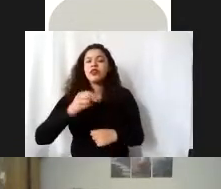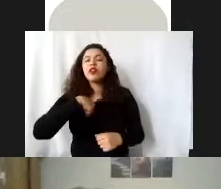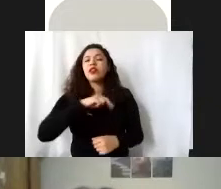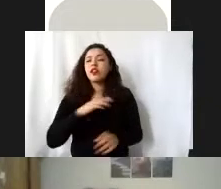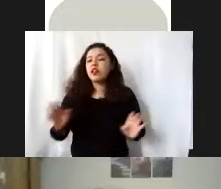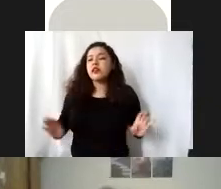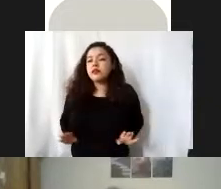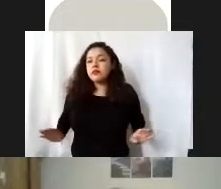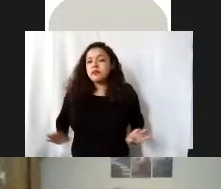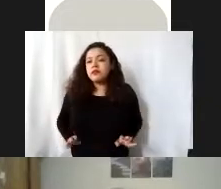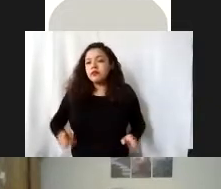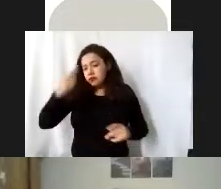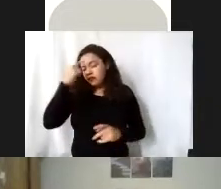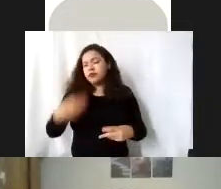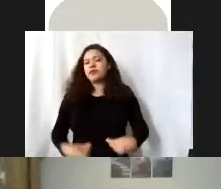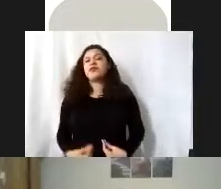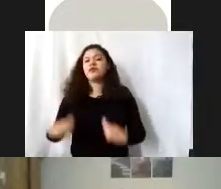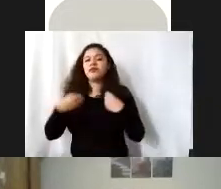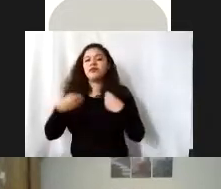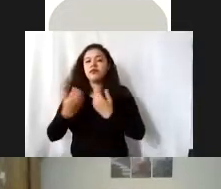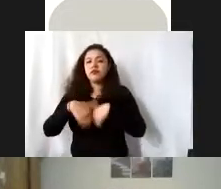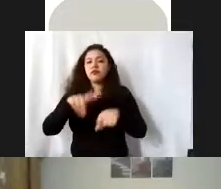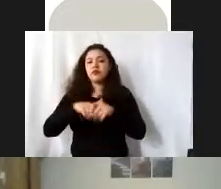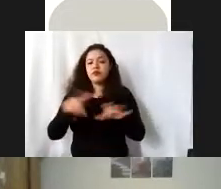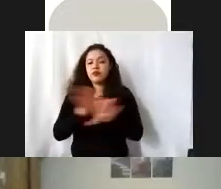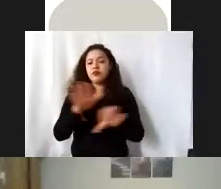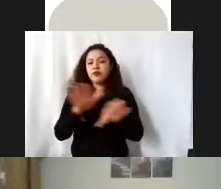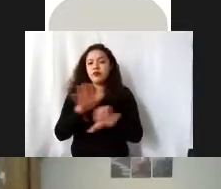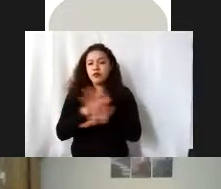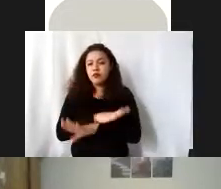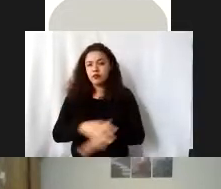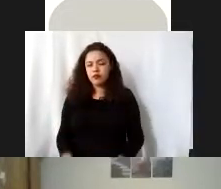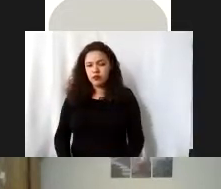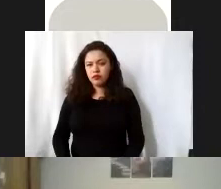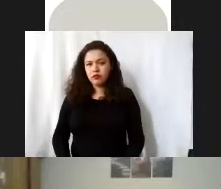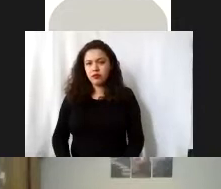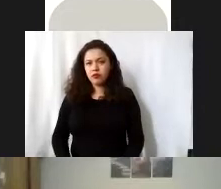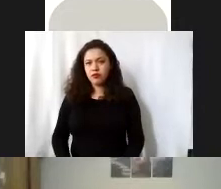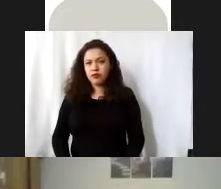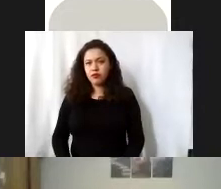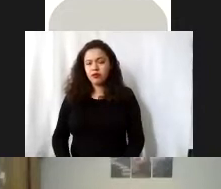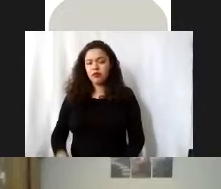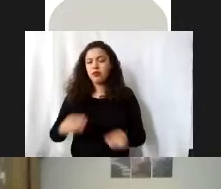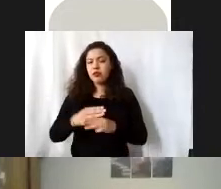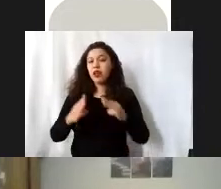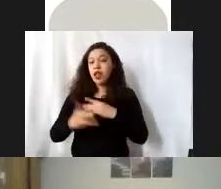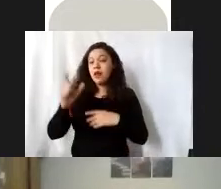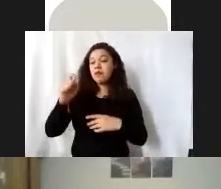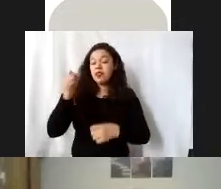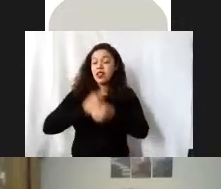condiciones de vida, las condiciones sociales van cambiando. Entonces, no puede un instrumento de hace 20